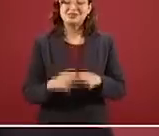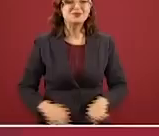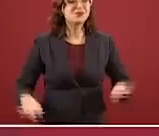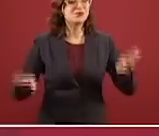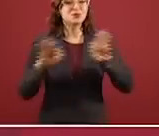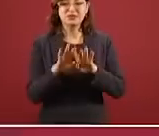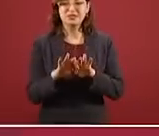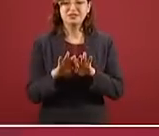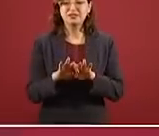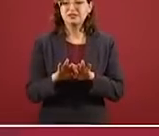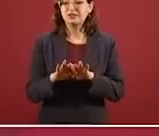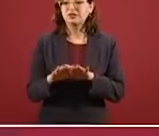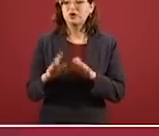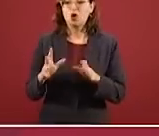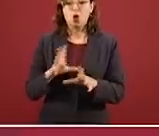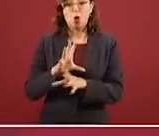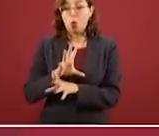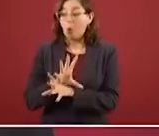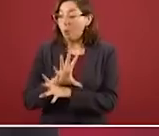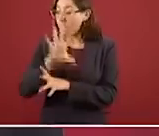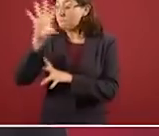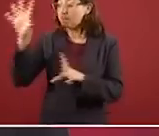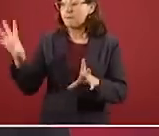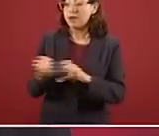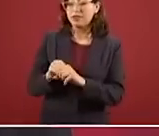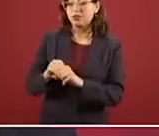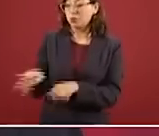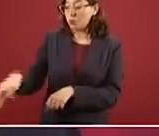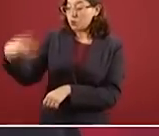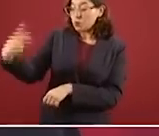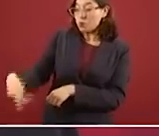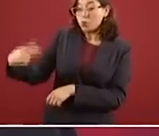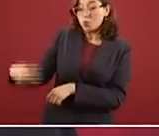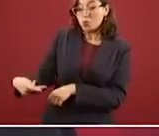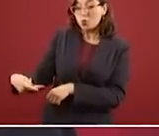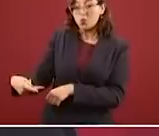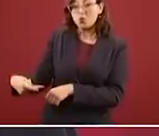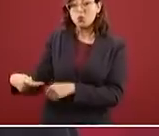transferir, trasladar bienes